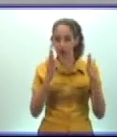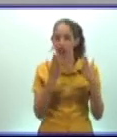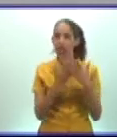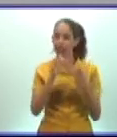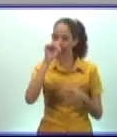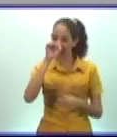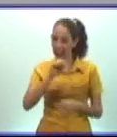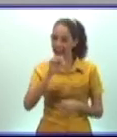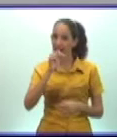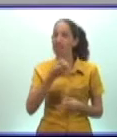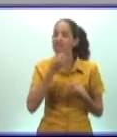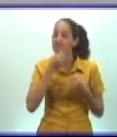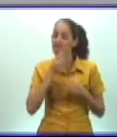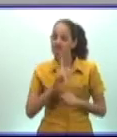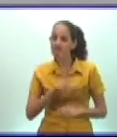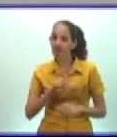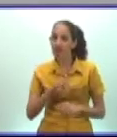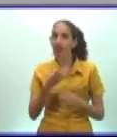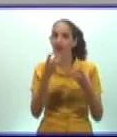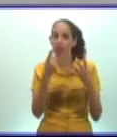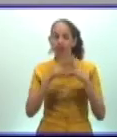podemos calcular.